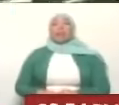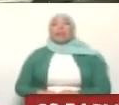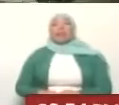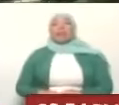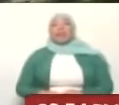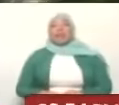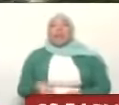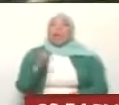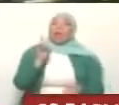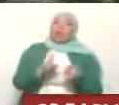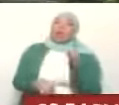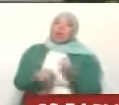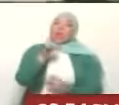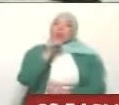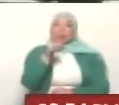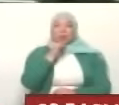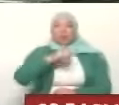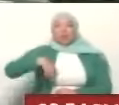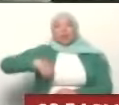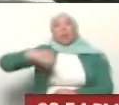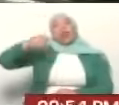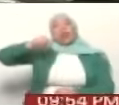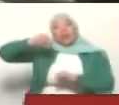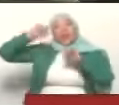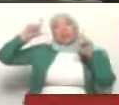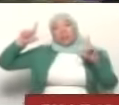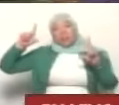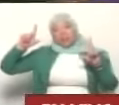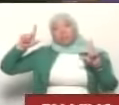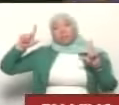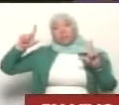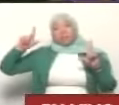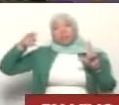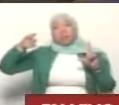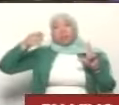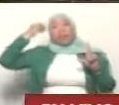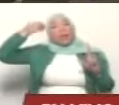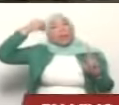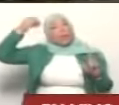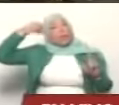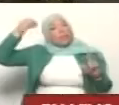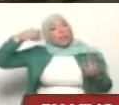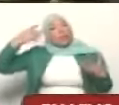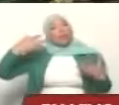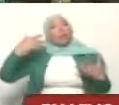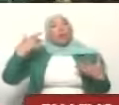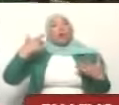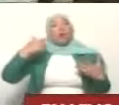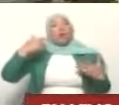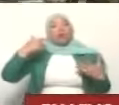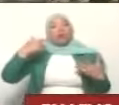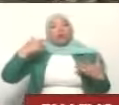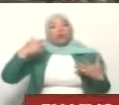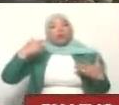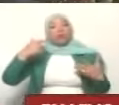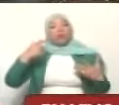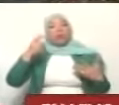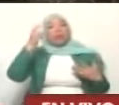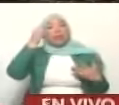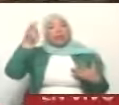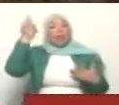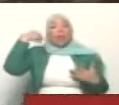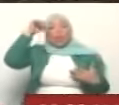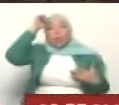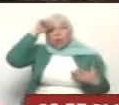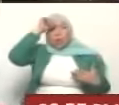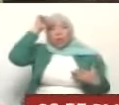realmente algo que nos llamó mucho la atención y la reflexión que pudimos sacar del día de ayer